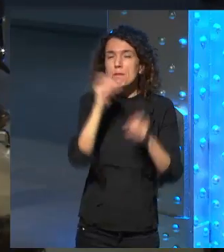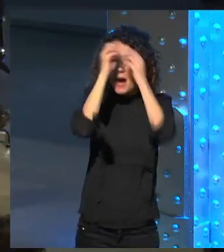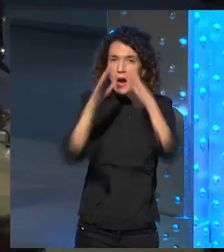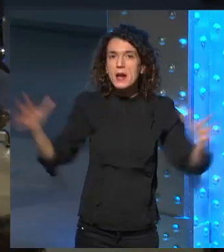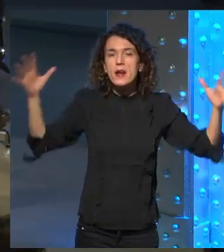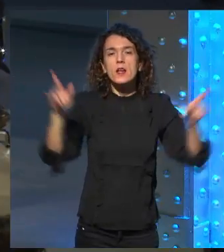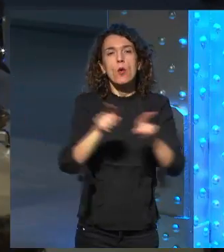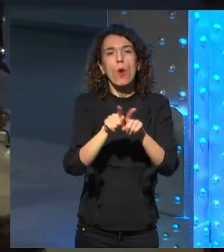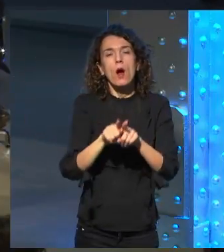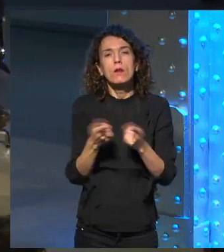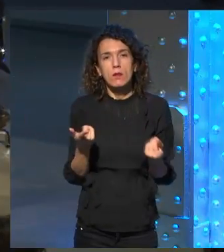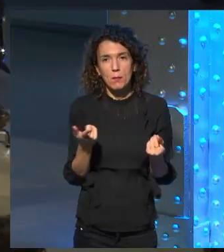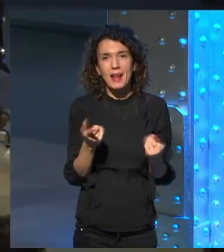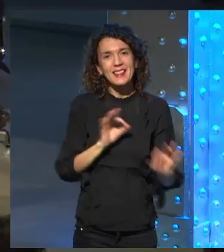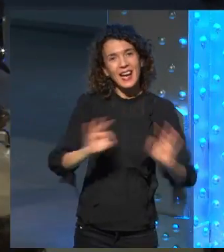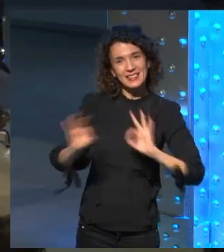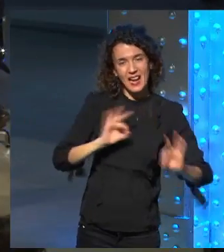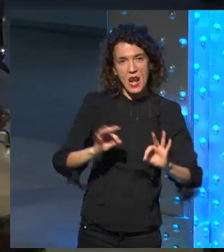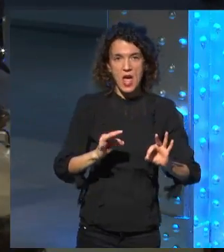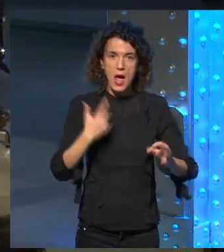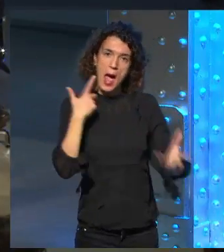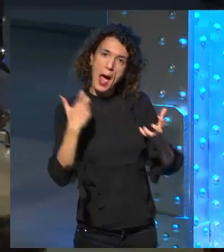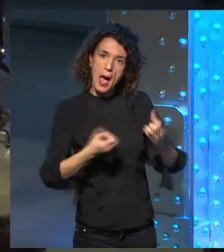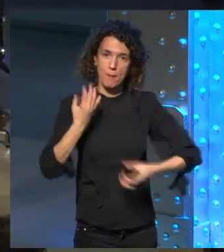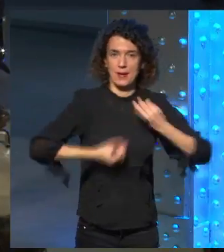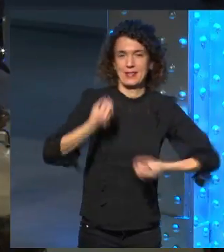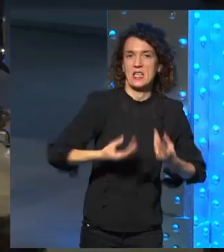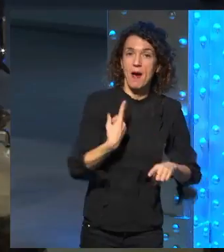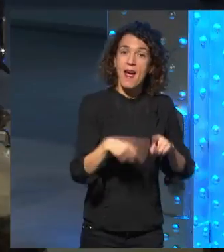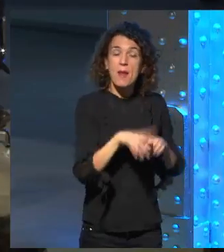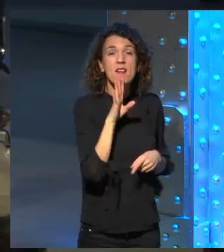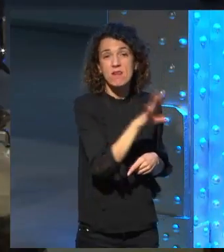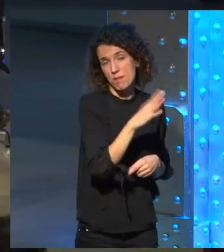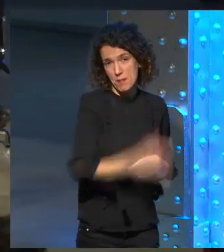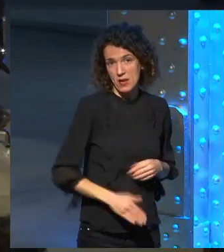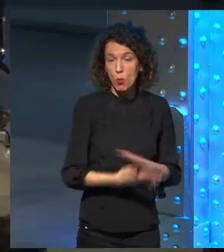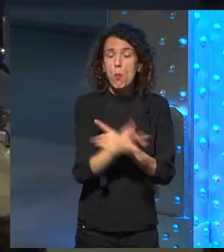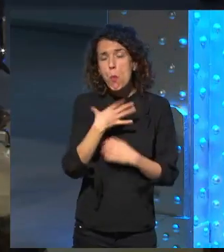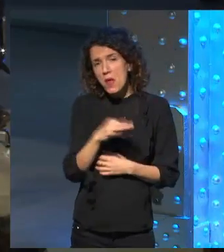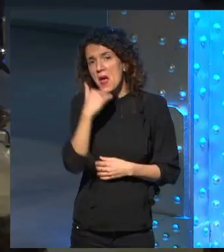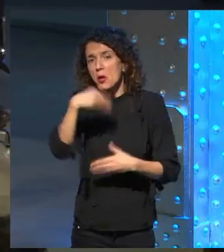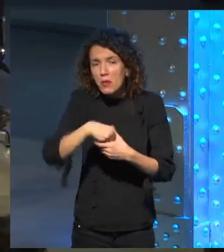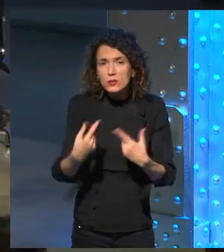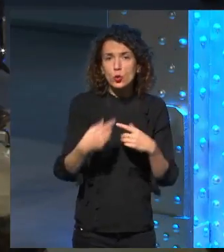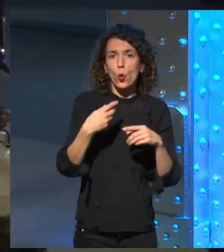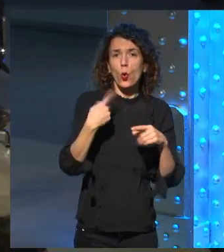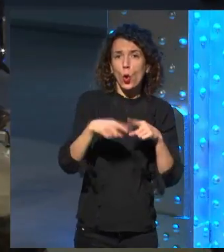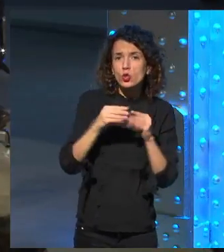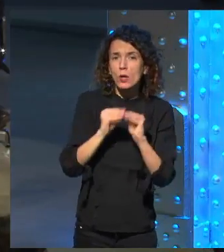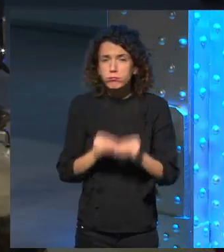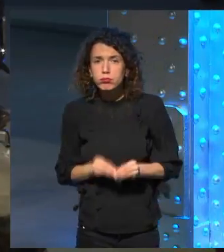mucho más teatrales y expresivas que en esos elementos, que quizá hay un trasfondo seguramente en el tipo de material que